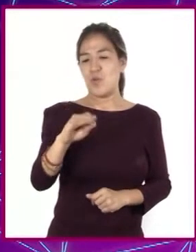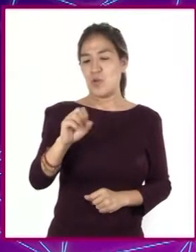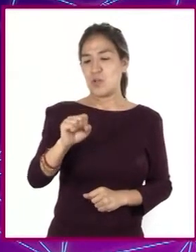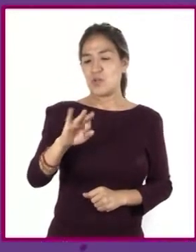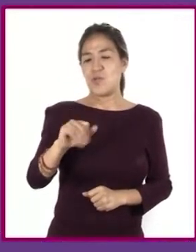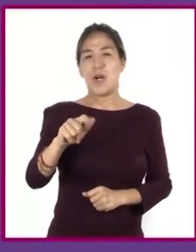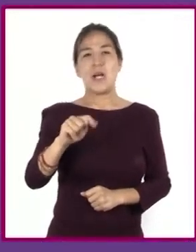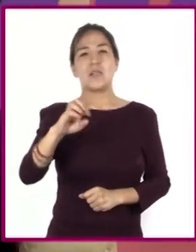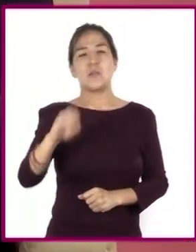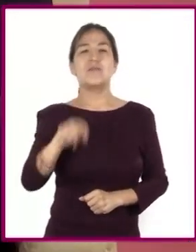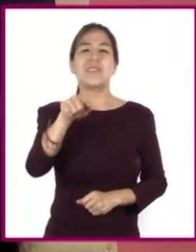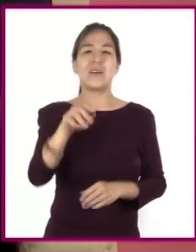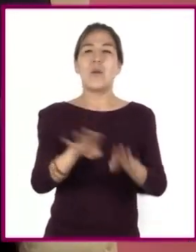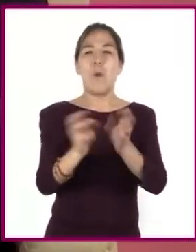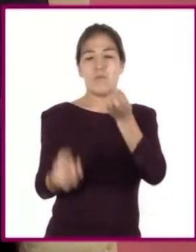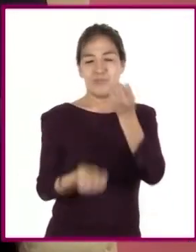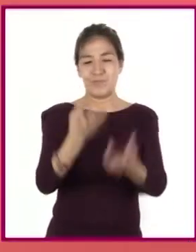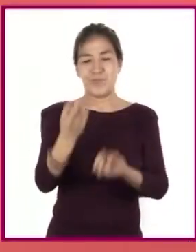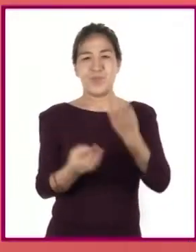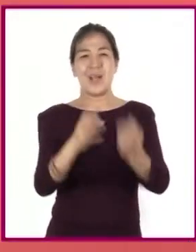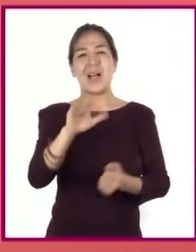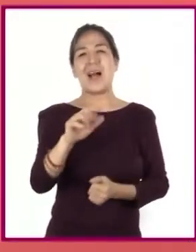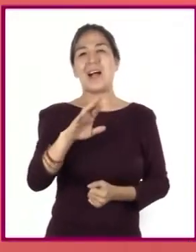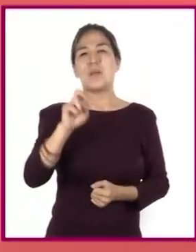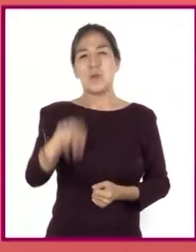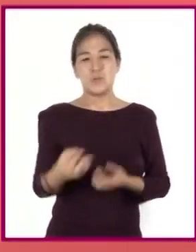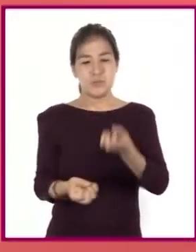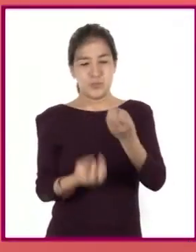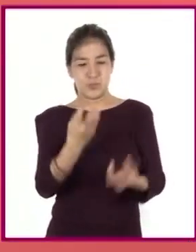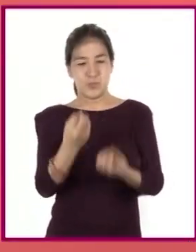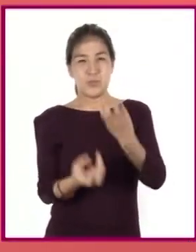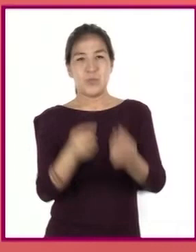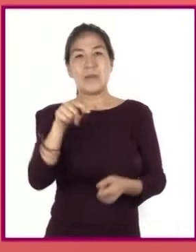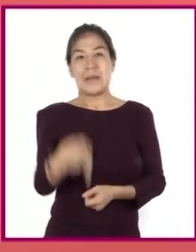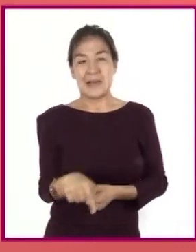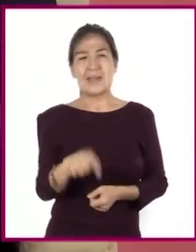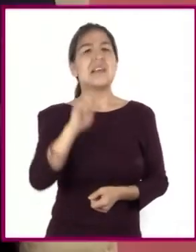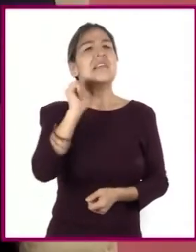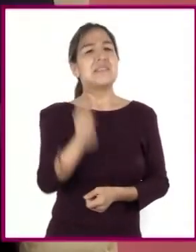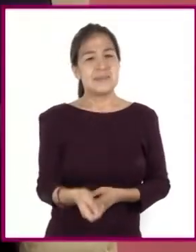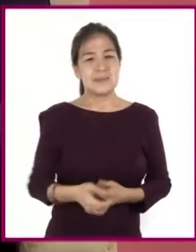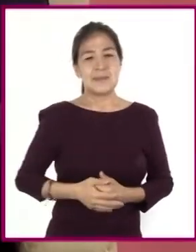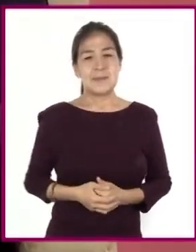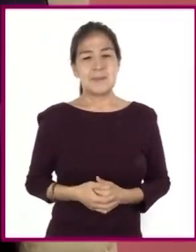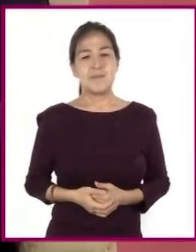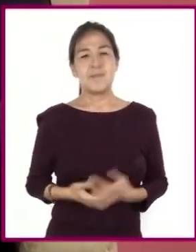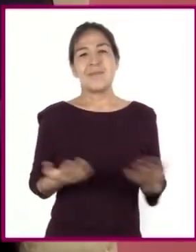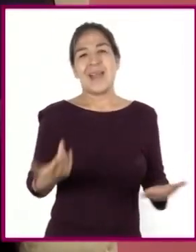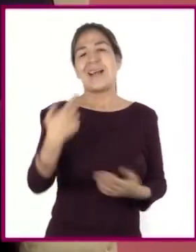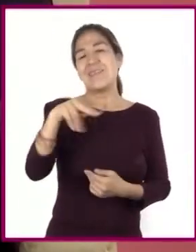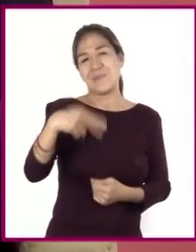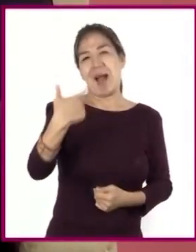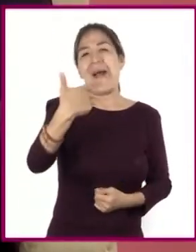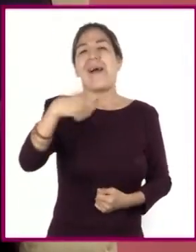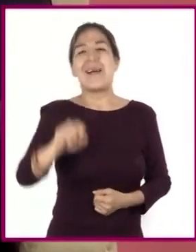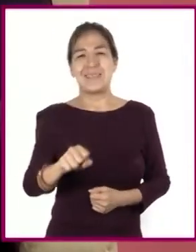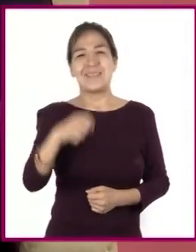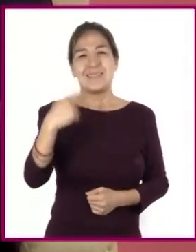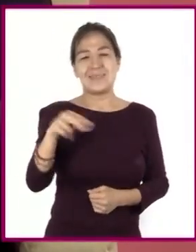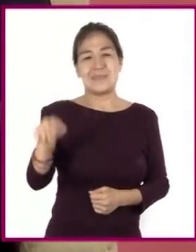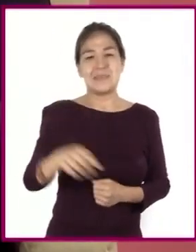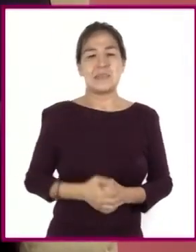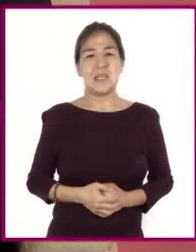son bebidas carbonatadas y que pues bueno, hacen burbujas, ¿no? Son gaseosas.